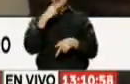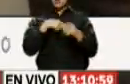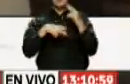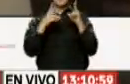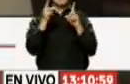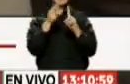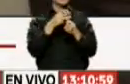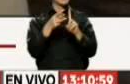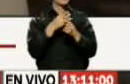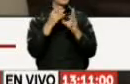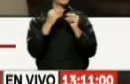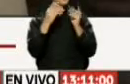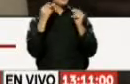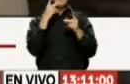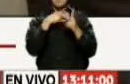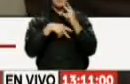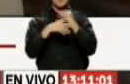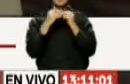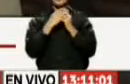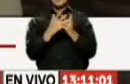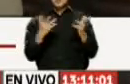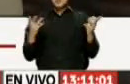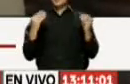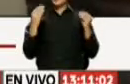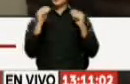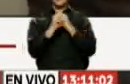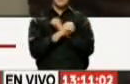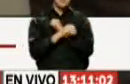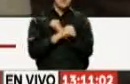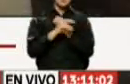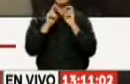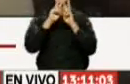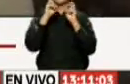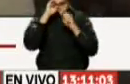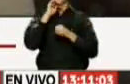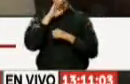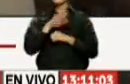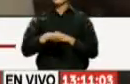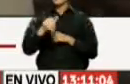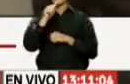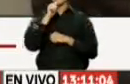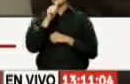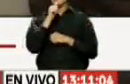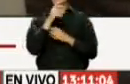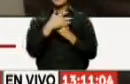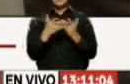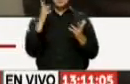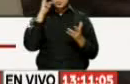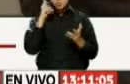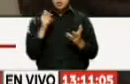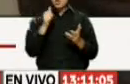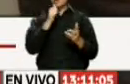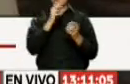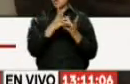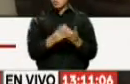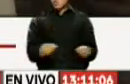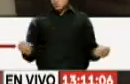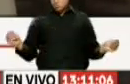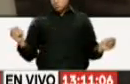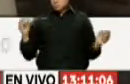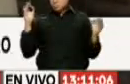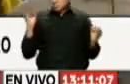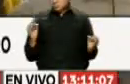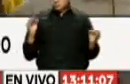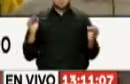redes sociales, lo que se viene dando a spots publicitarios sobre la contaminación del agua y que Cuenca se va a quedar sin